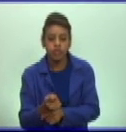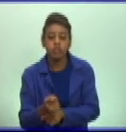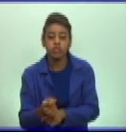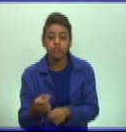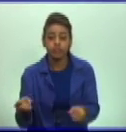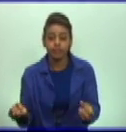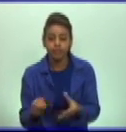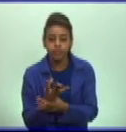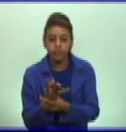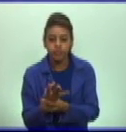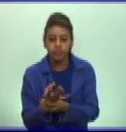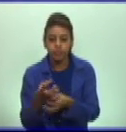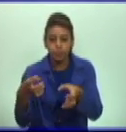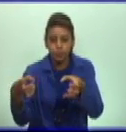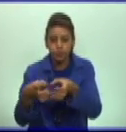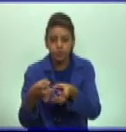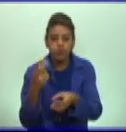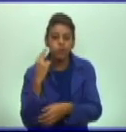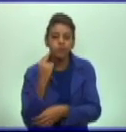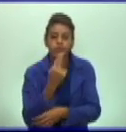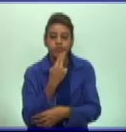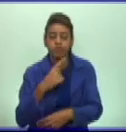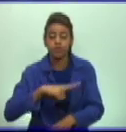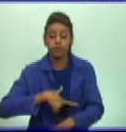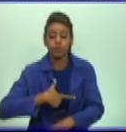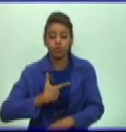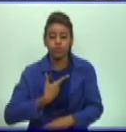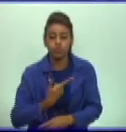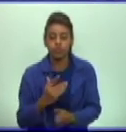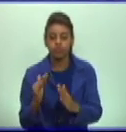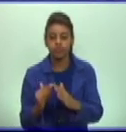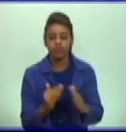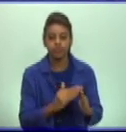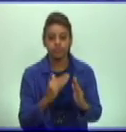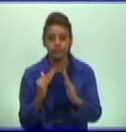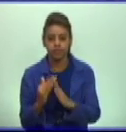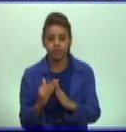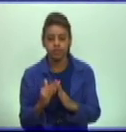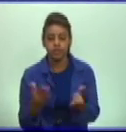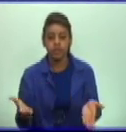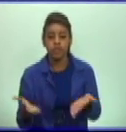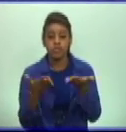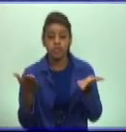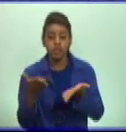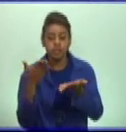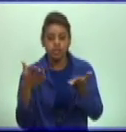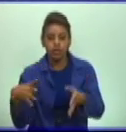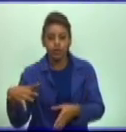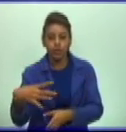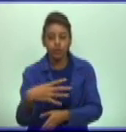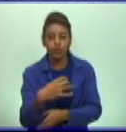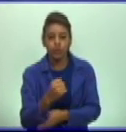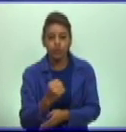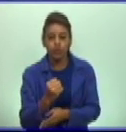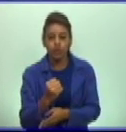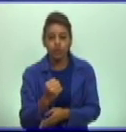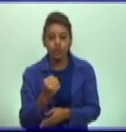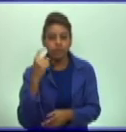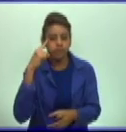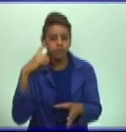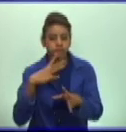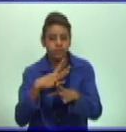Martí como expresión de la cultura en la comunidad. Se desarrolla todas las áreas de la ciencia y